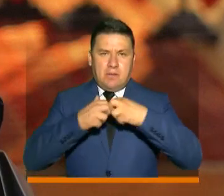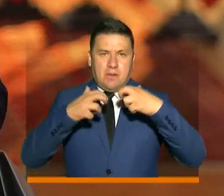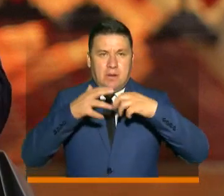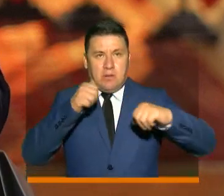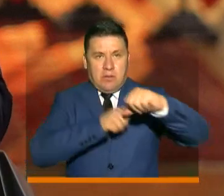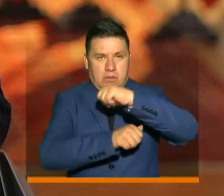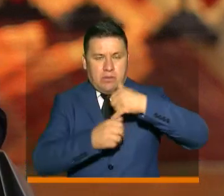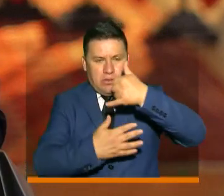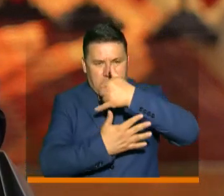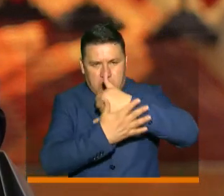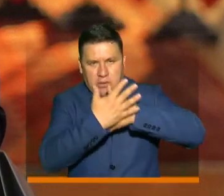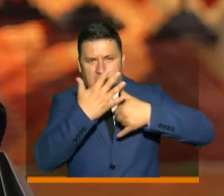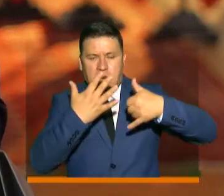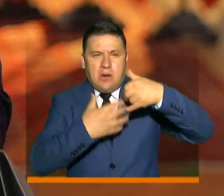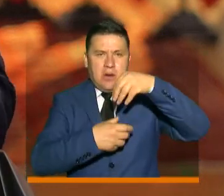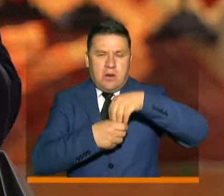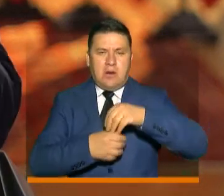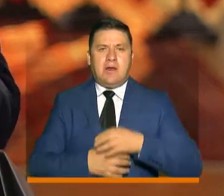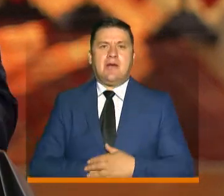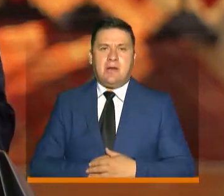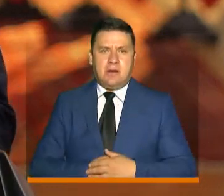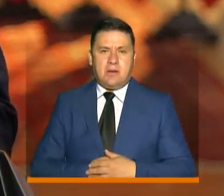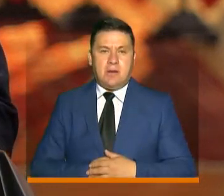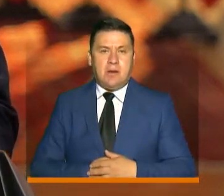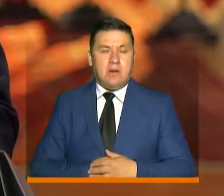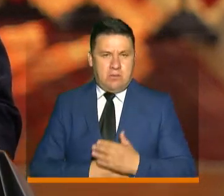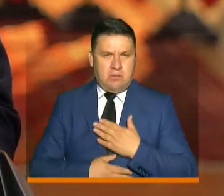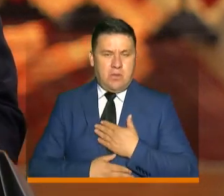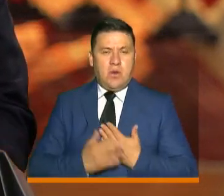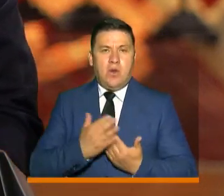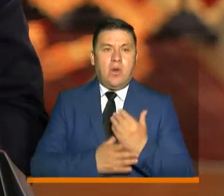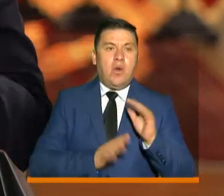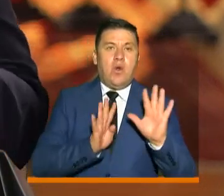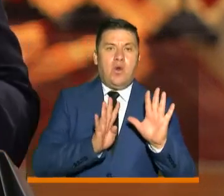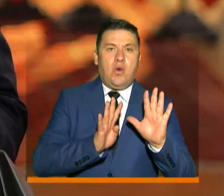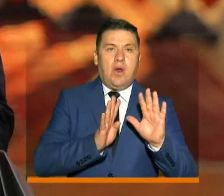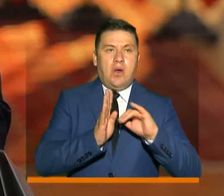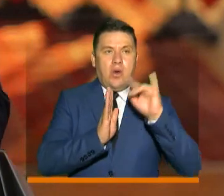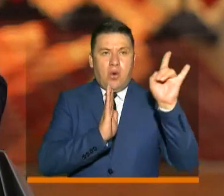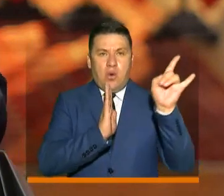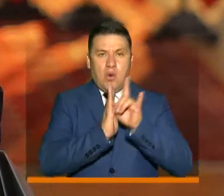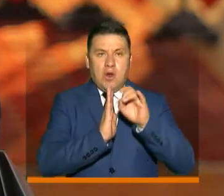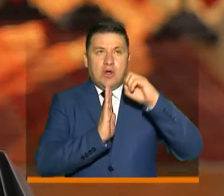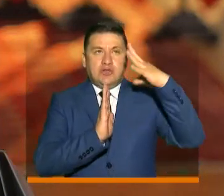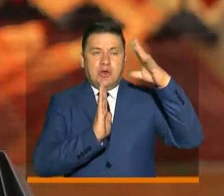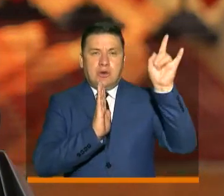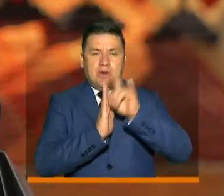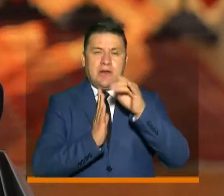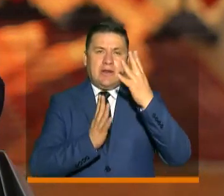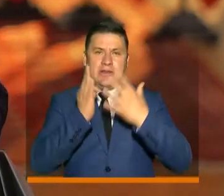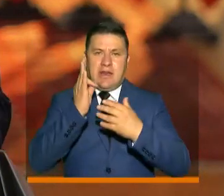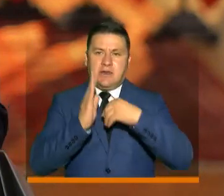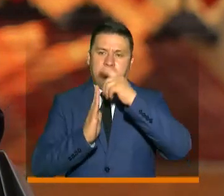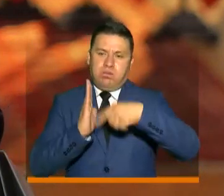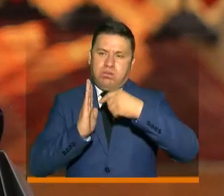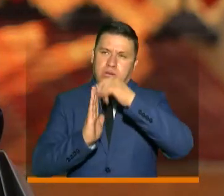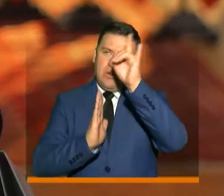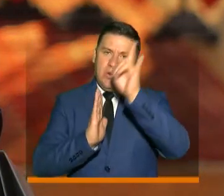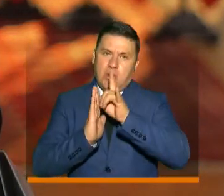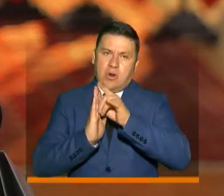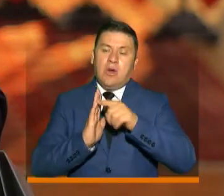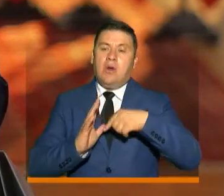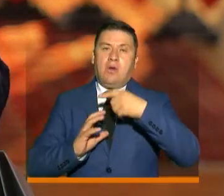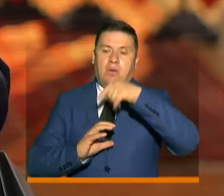renovables y de transmisión de los cuales 9 serán eólicos 5 solares 13 o térmicos uno de